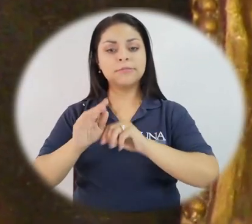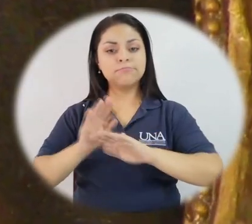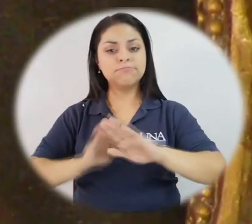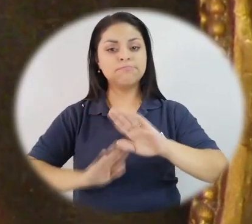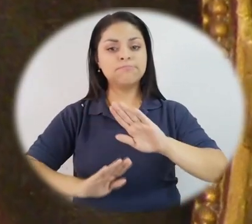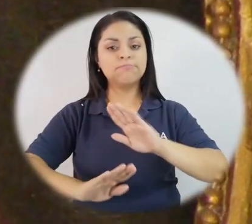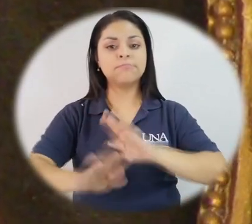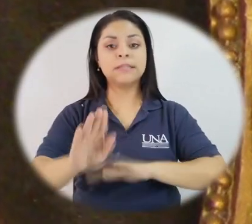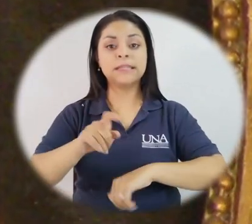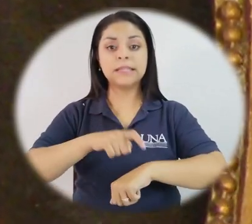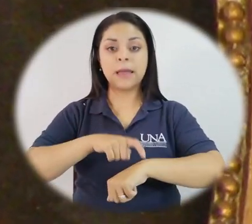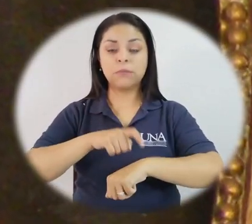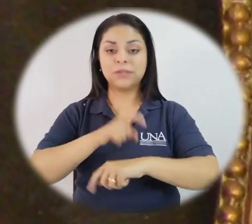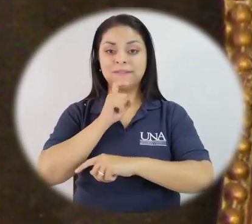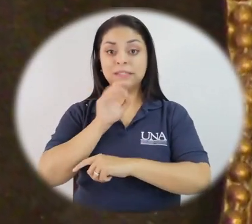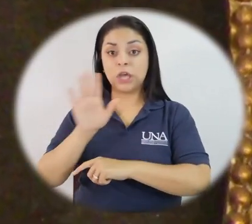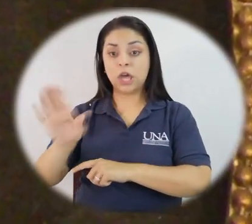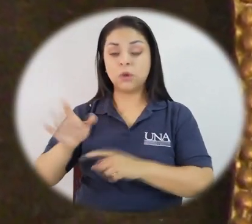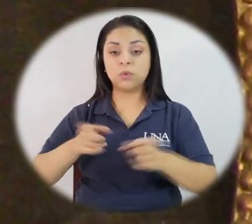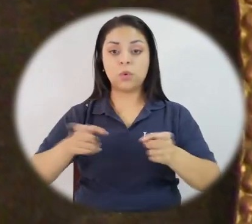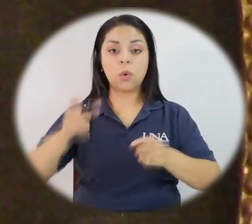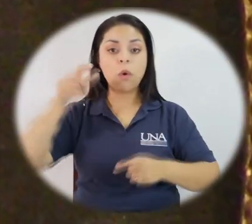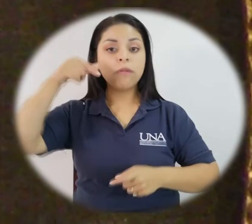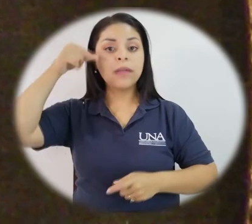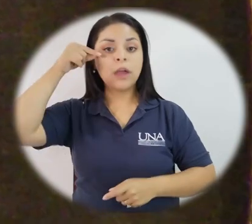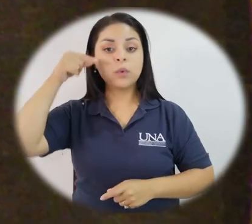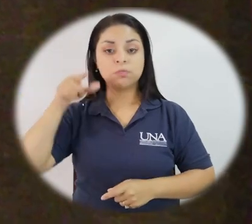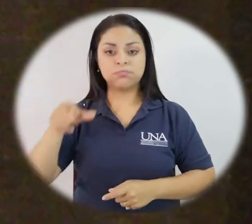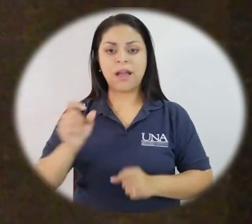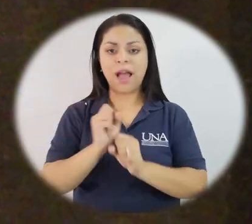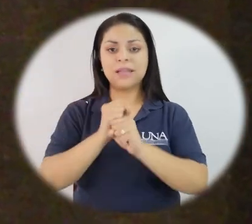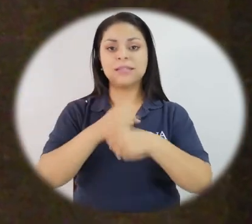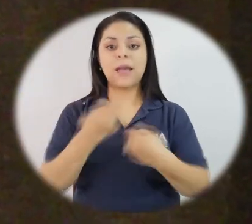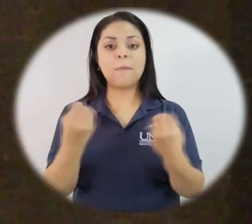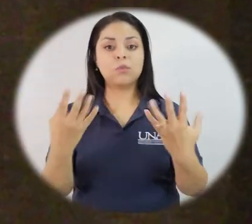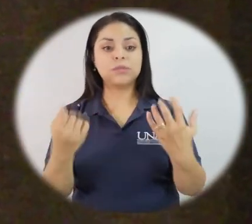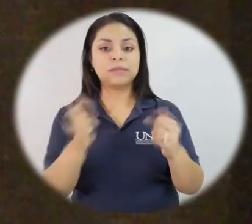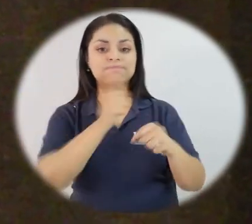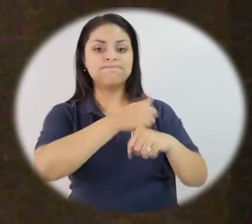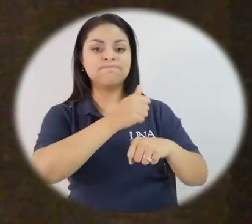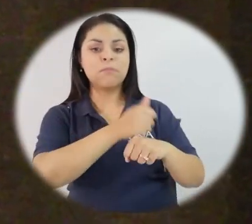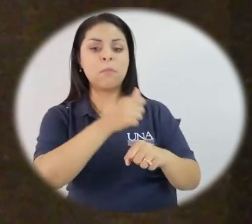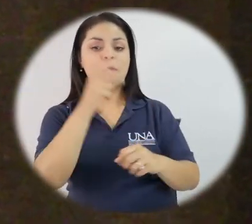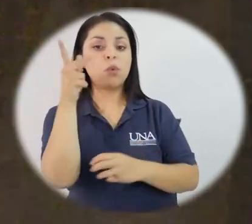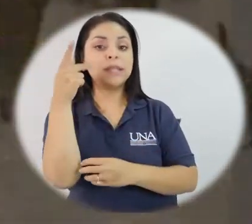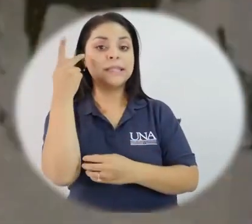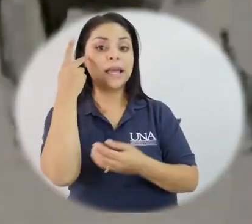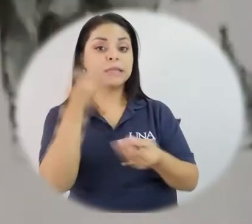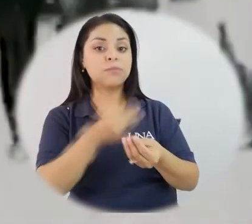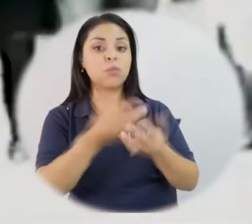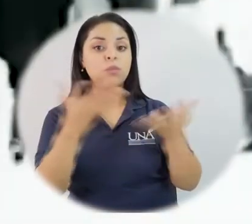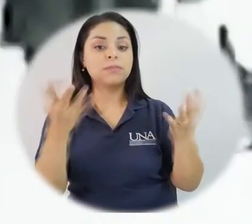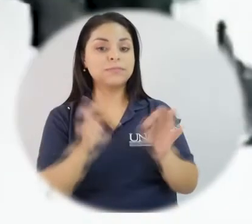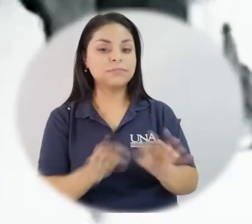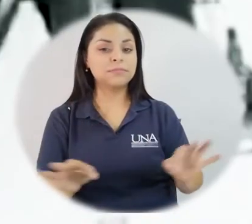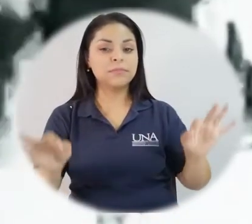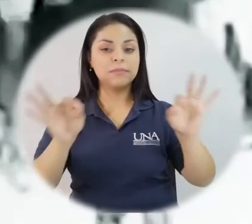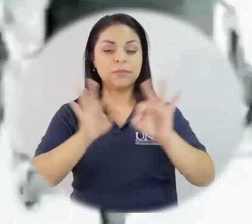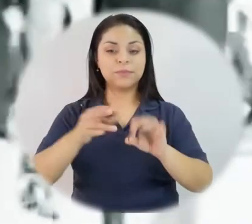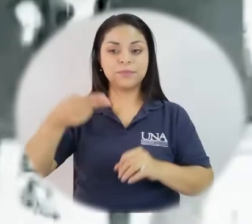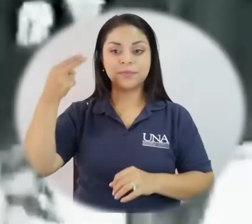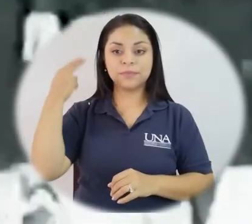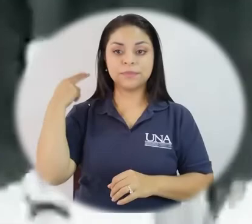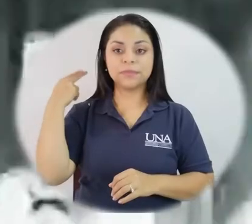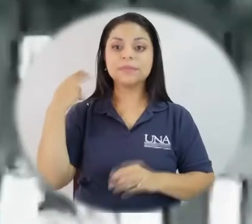tiempos difíciles. Durante su gobierno se realizaron muchas de las políticas públicas más importantes de la